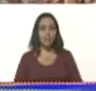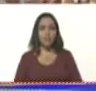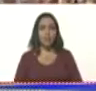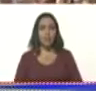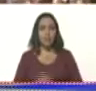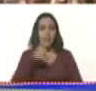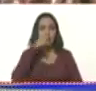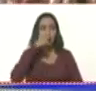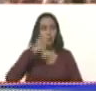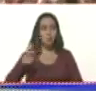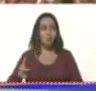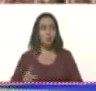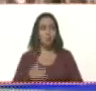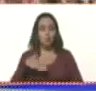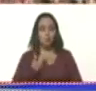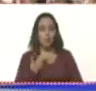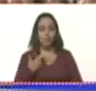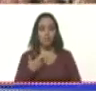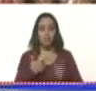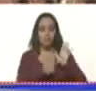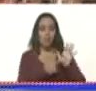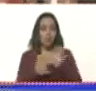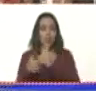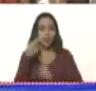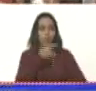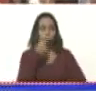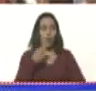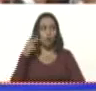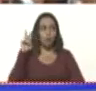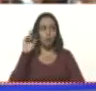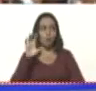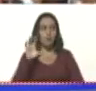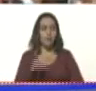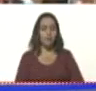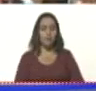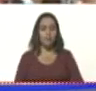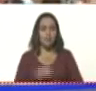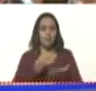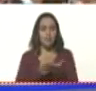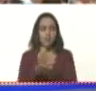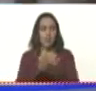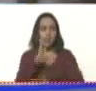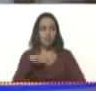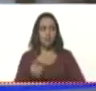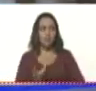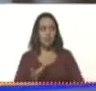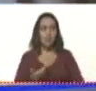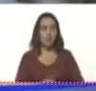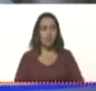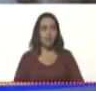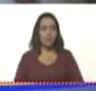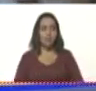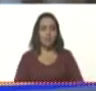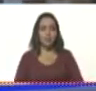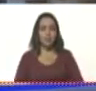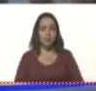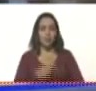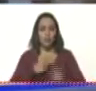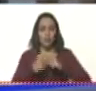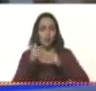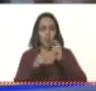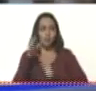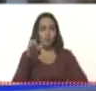popular, para mostrarle ese compromiso de lealtad para seguir construyendo la patria de Bolívar. Leales a